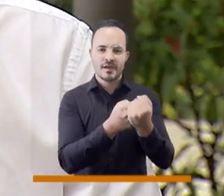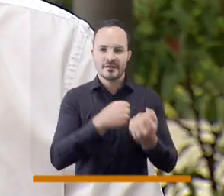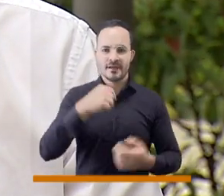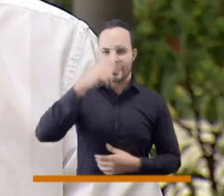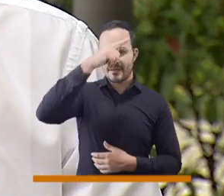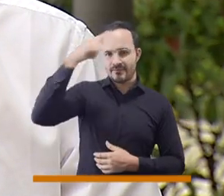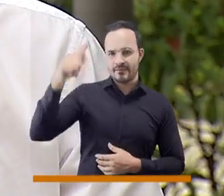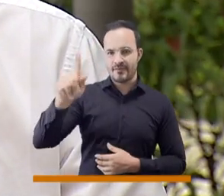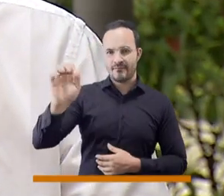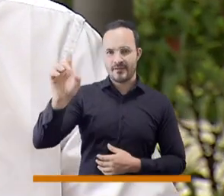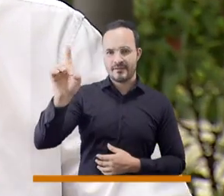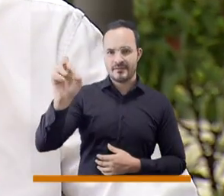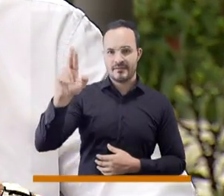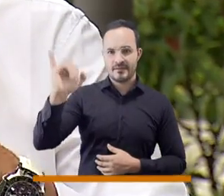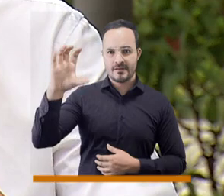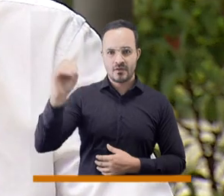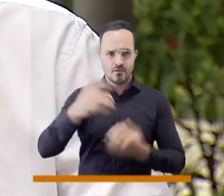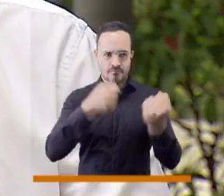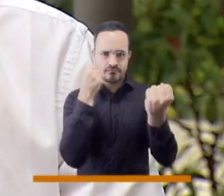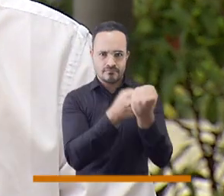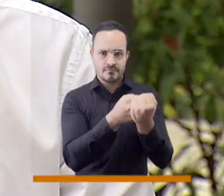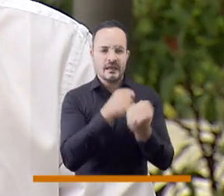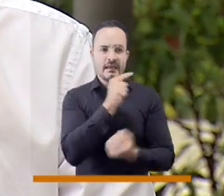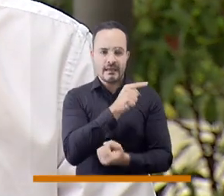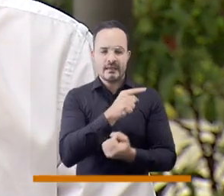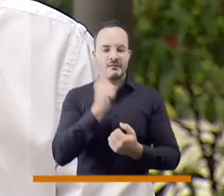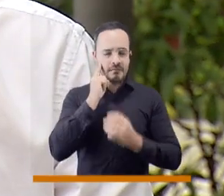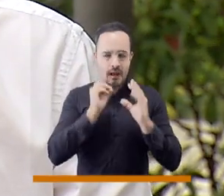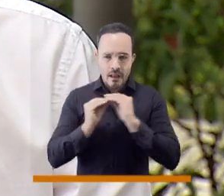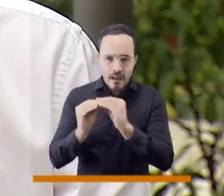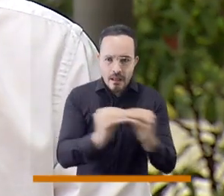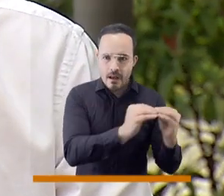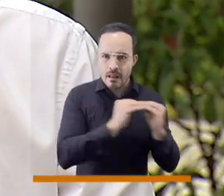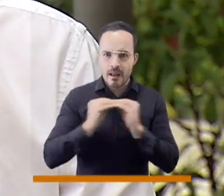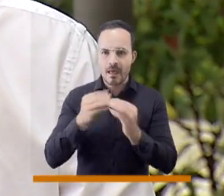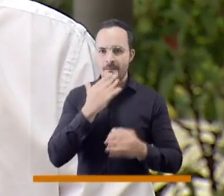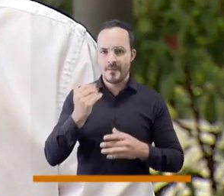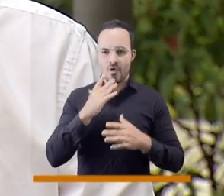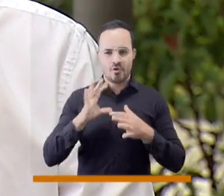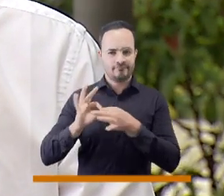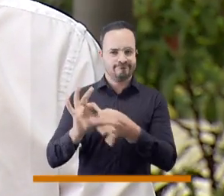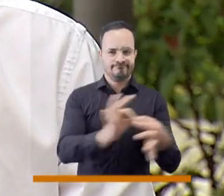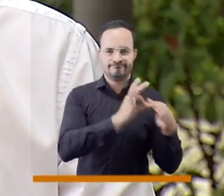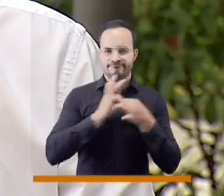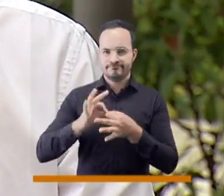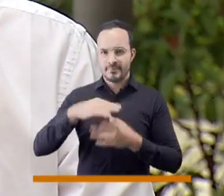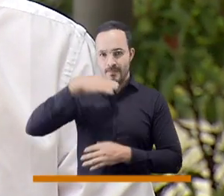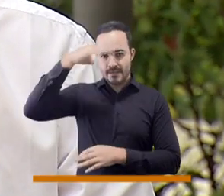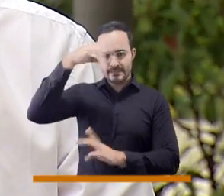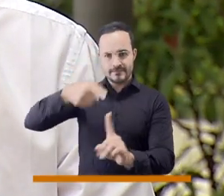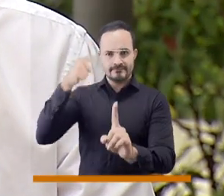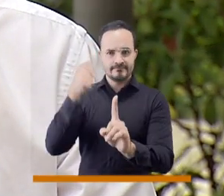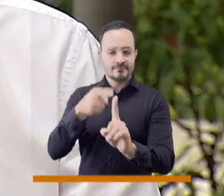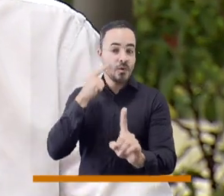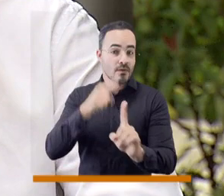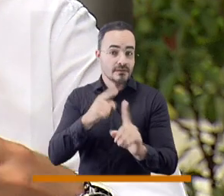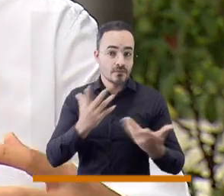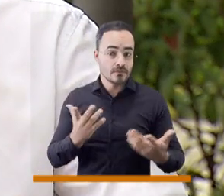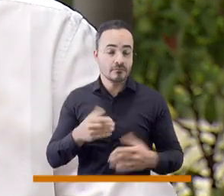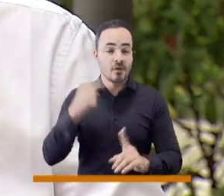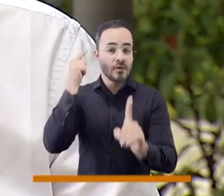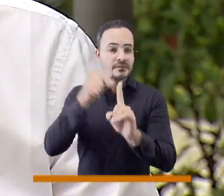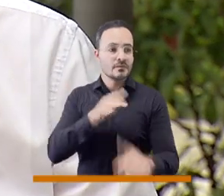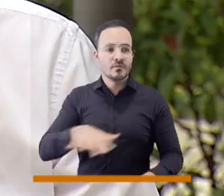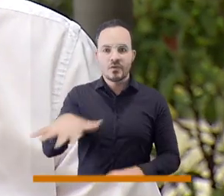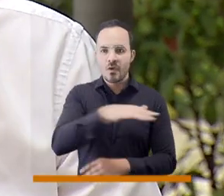Gutiérrez y poder facilitar, lograr una gran coalición por Medellín, que podamos